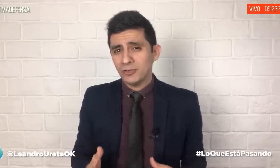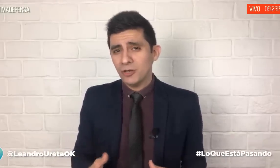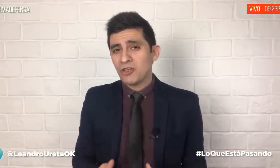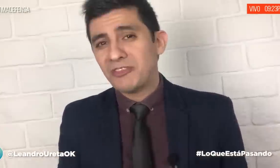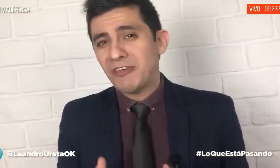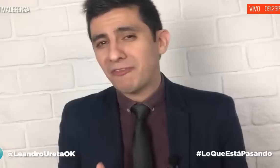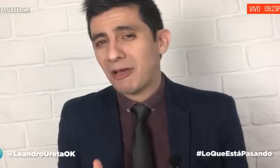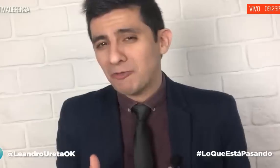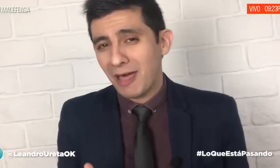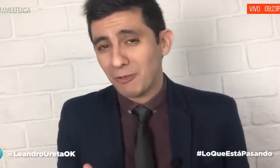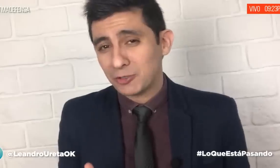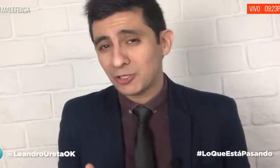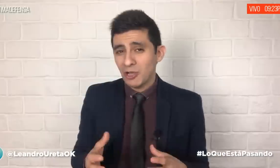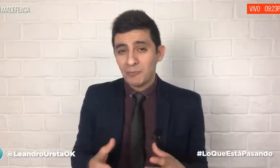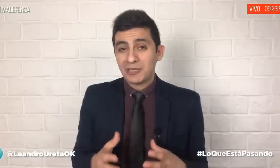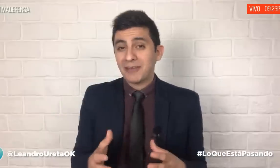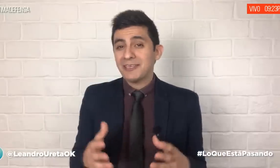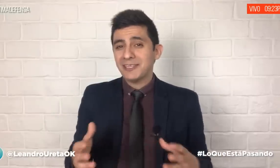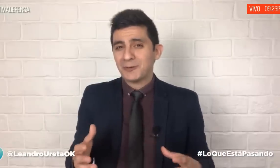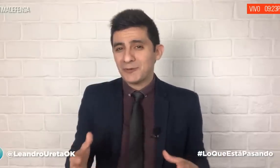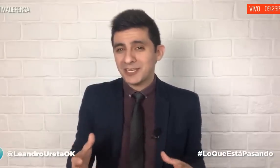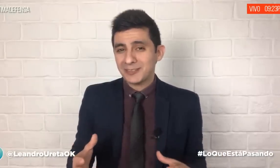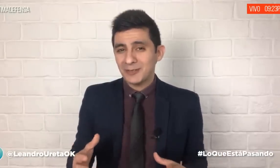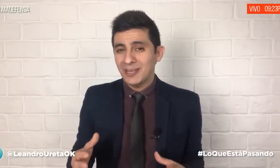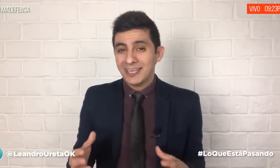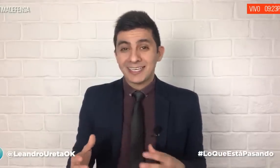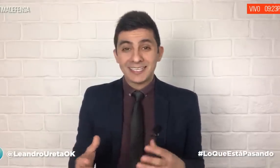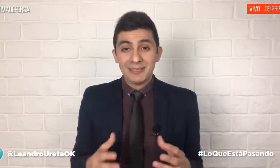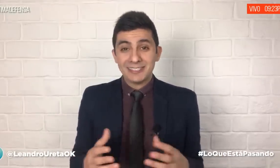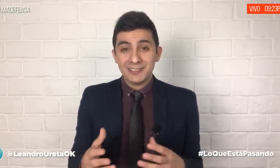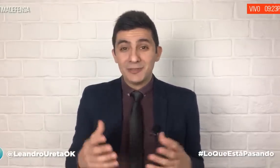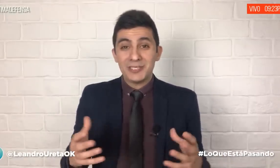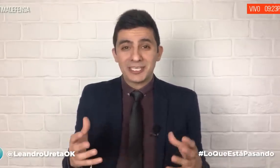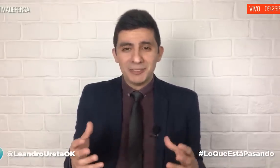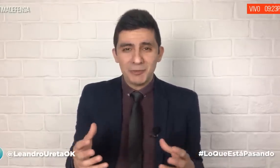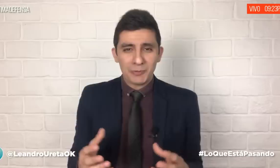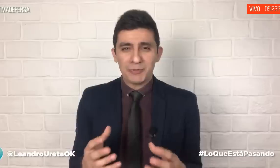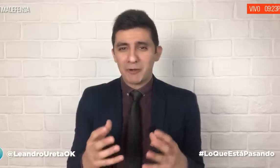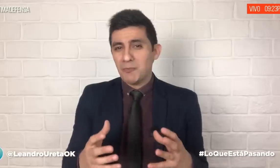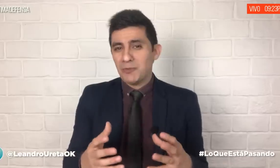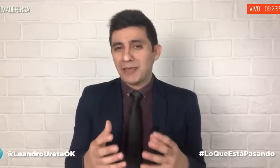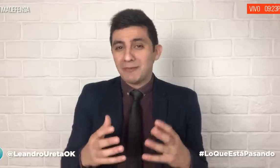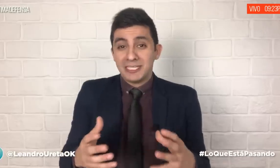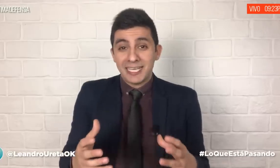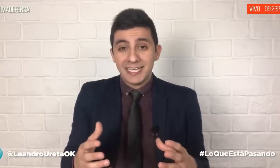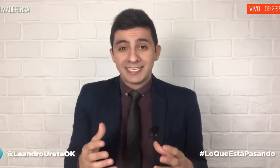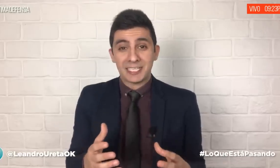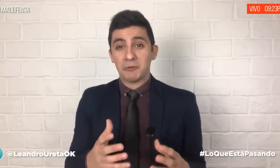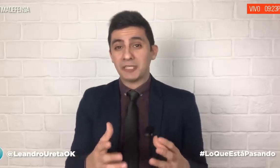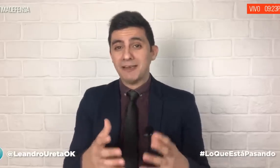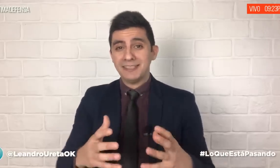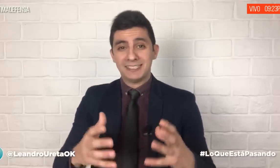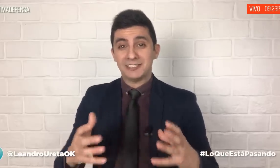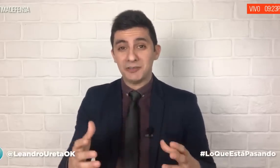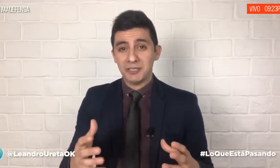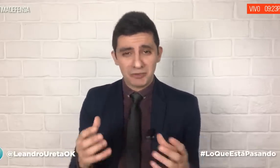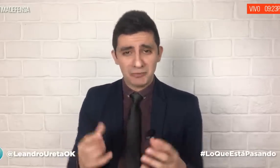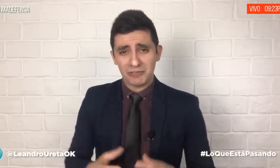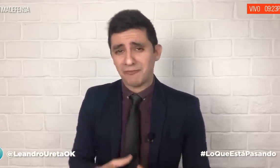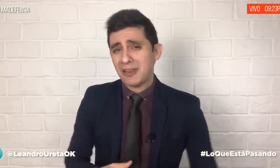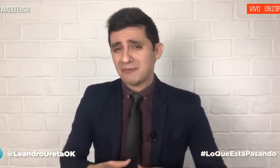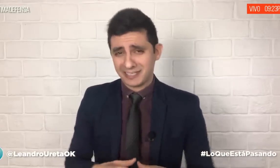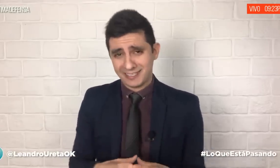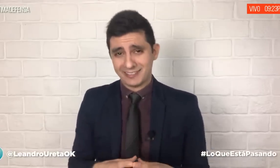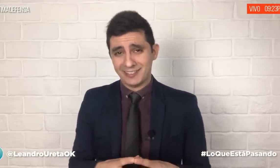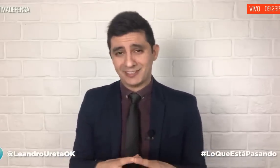partido defraudados porque habían descubierto que estaba siendo dirigido por una cúpula de militares que ejecutaban decisiones como